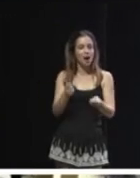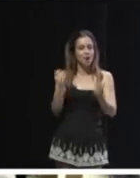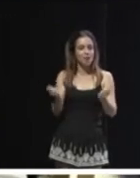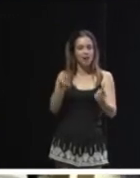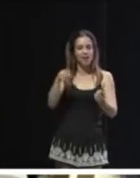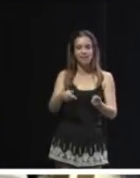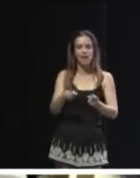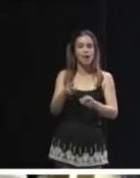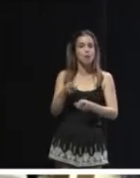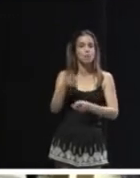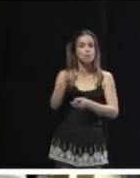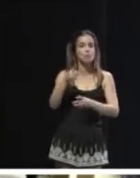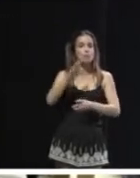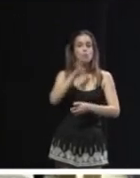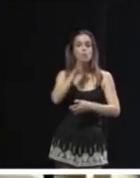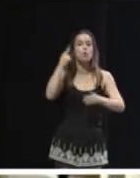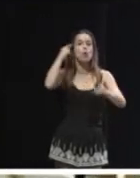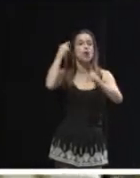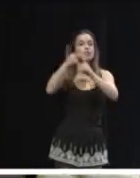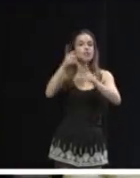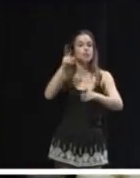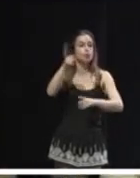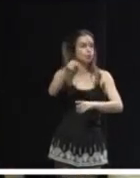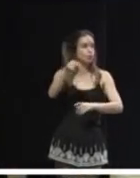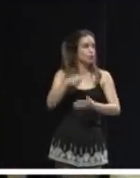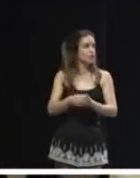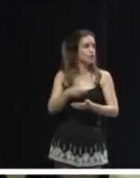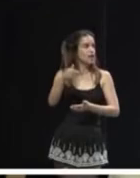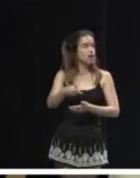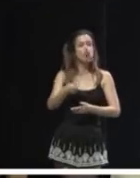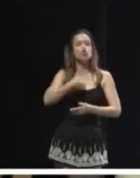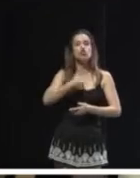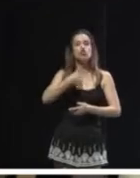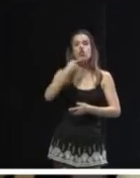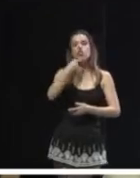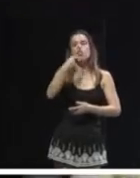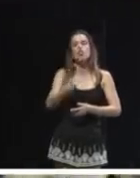decir presidenta, ¿verdad? Yo te digo, presidenta, que va por ti.